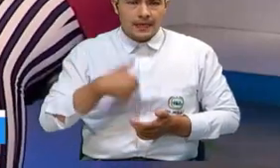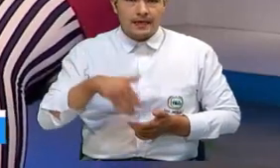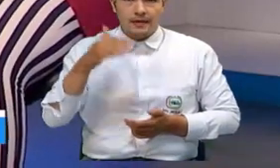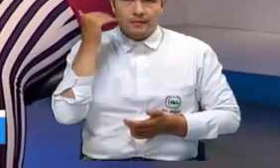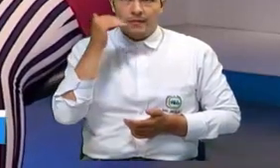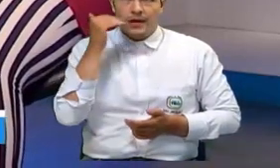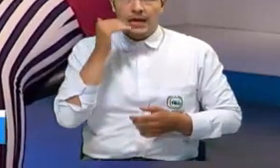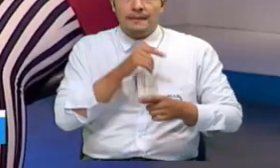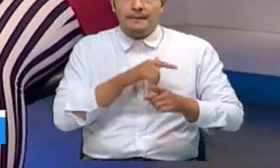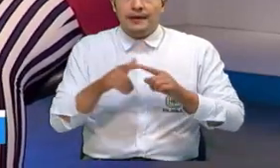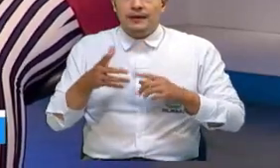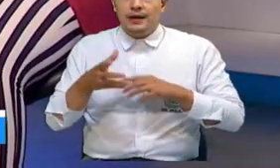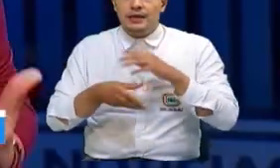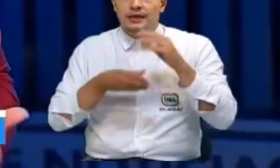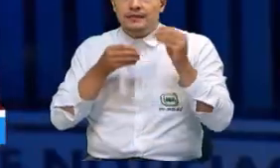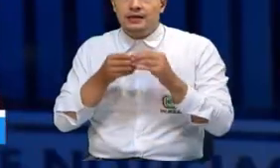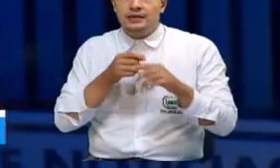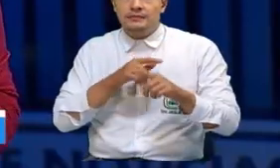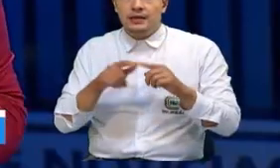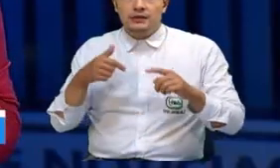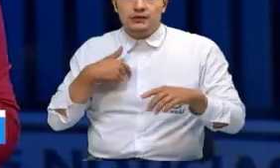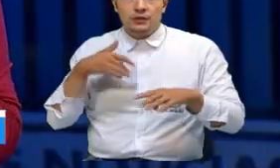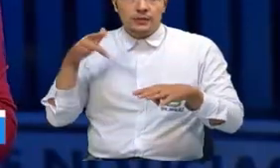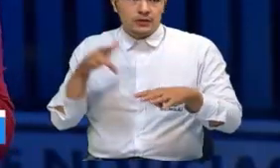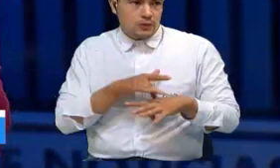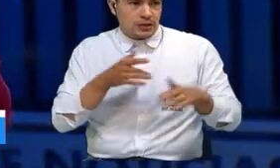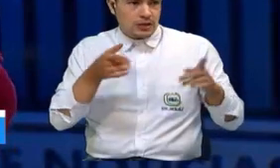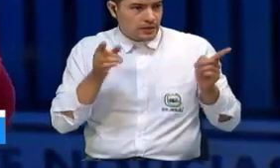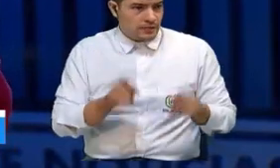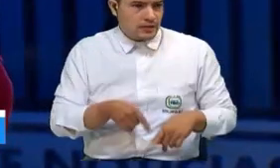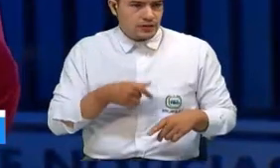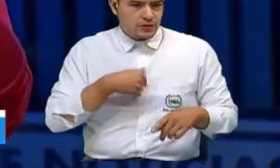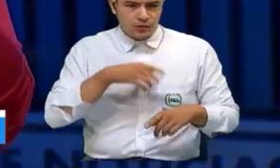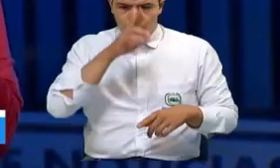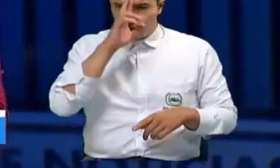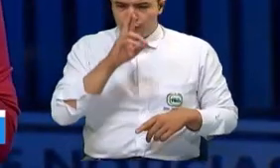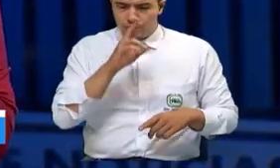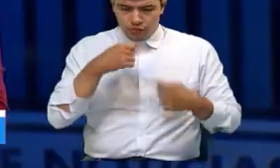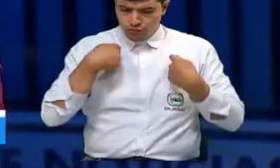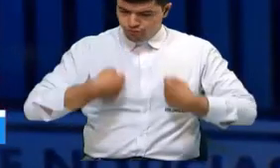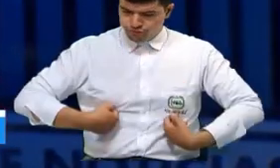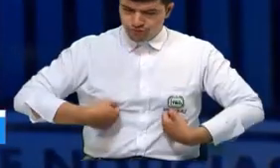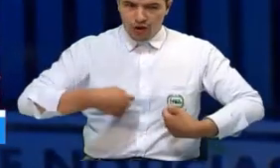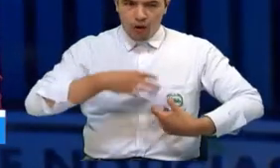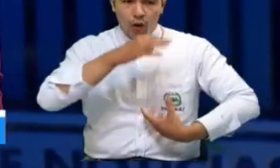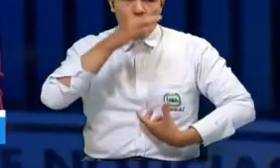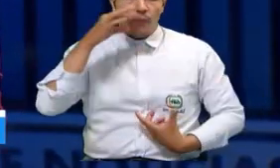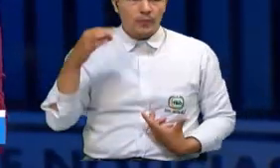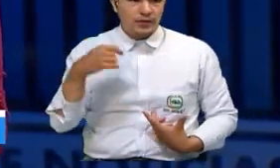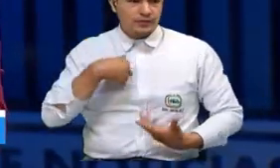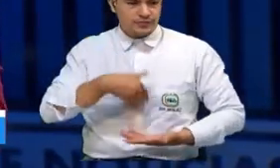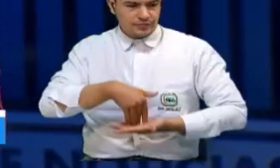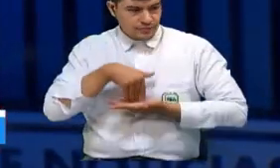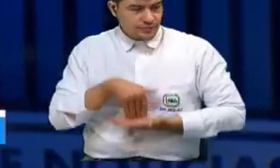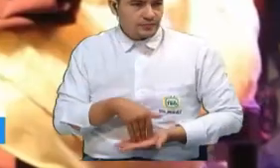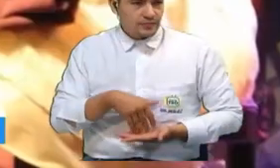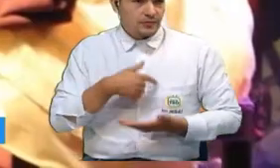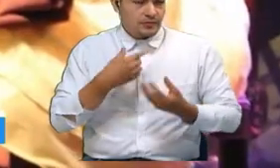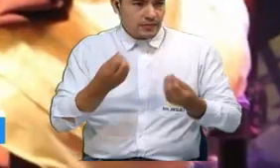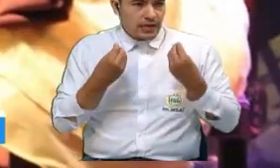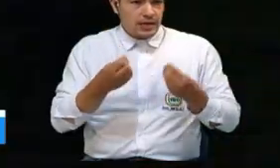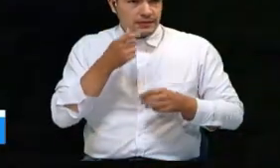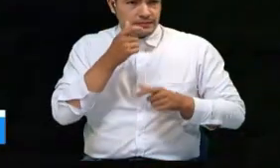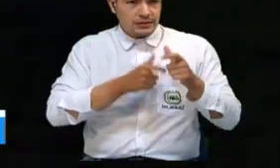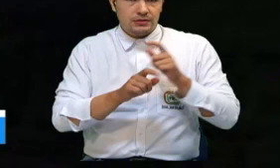mujer, pero igual a pesar de eso me he tenido que volver muy hombre también y ser muy puesta en mis dos pies para que